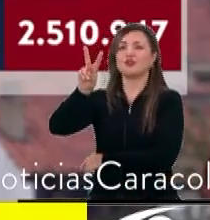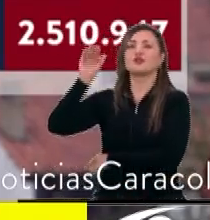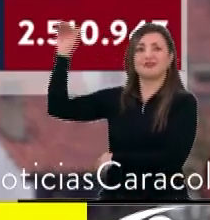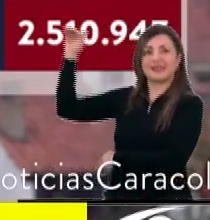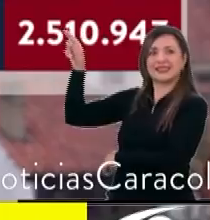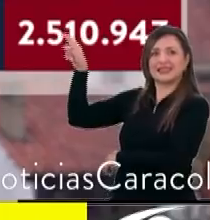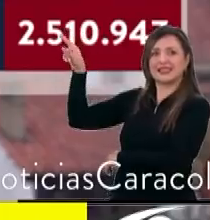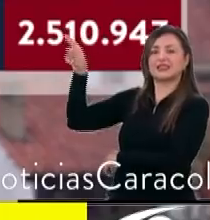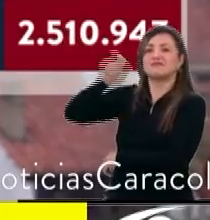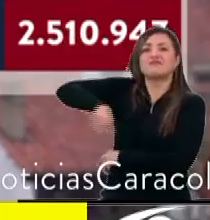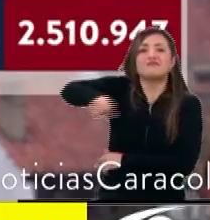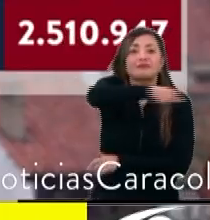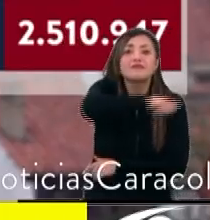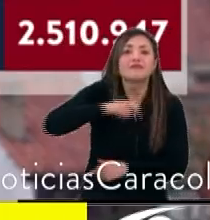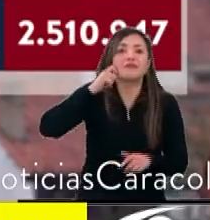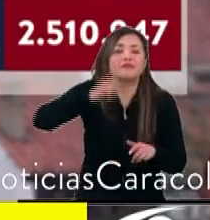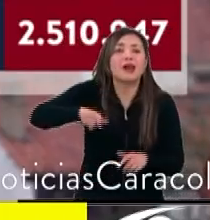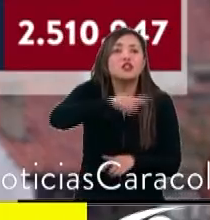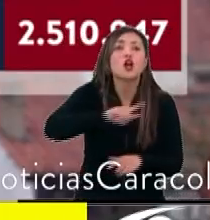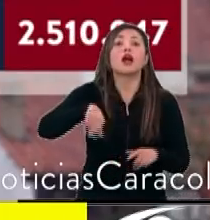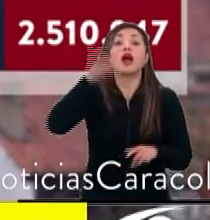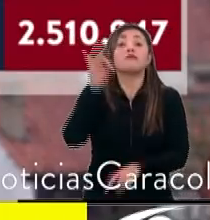5.865.942 habitantes, y se han aplicado